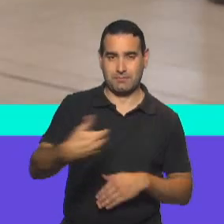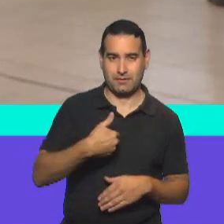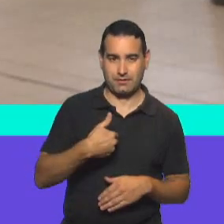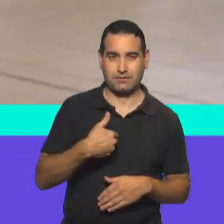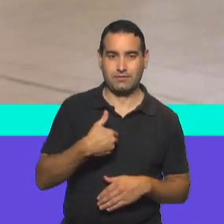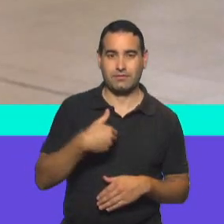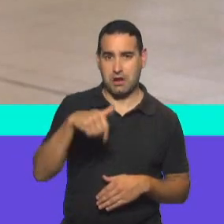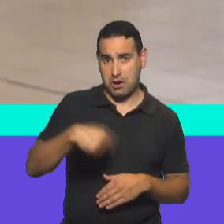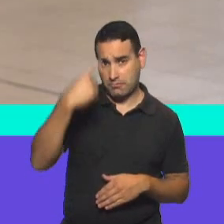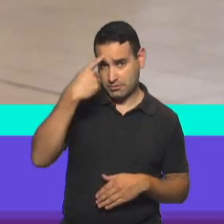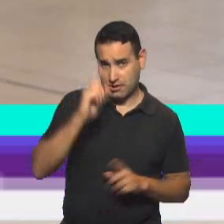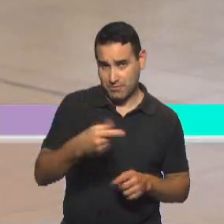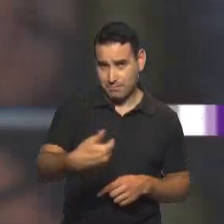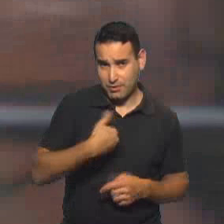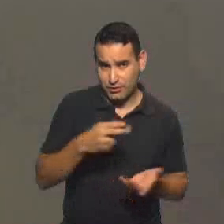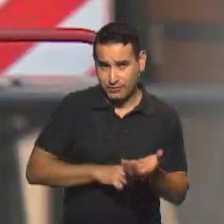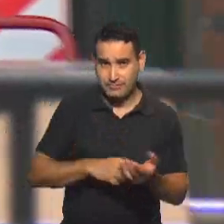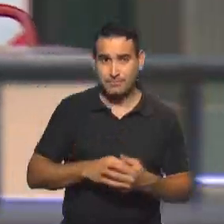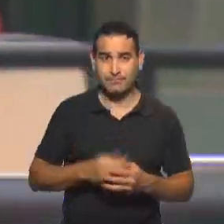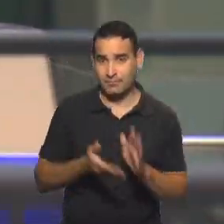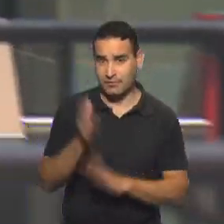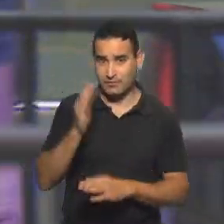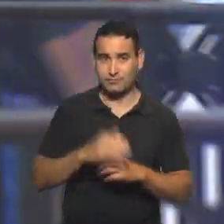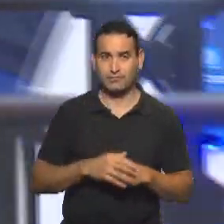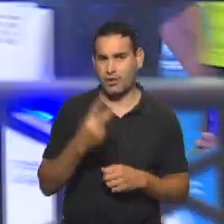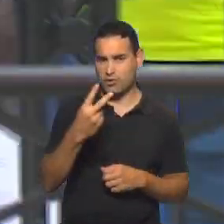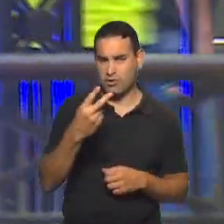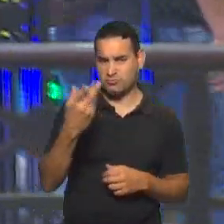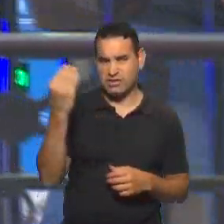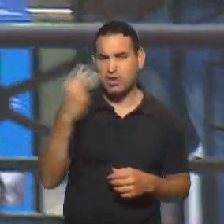Y ahorita imagino que la van a pedir al salir. O sea, dos veces. Por lo general son dos veces.